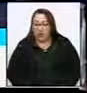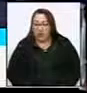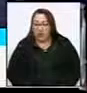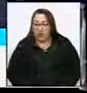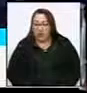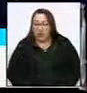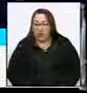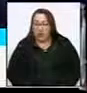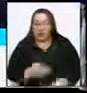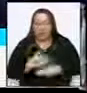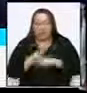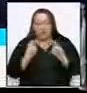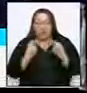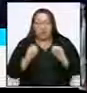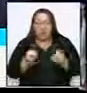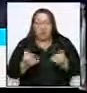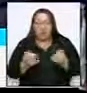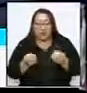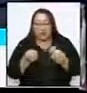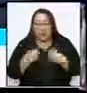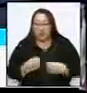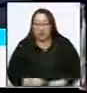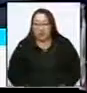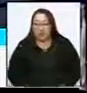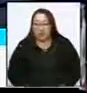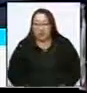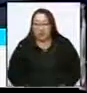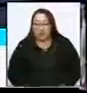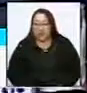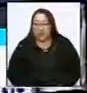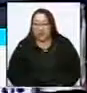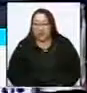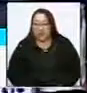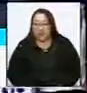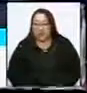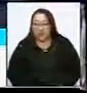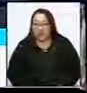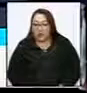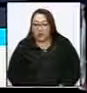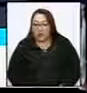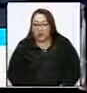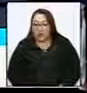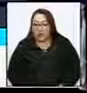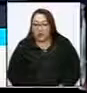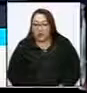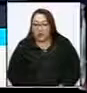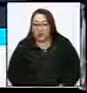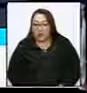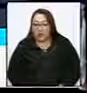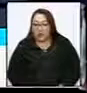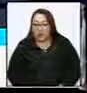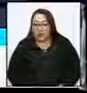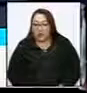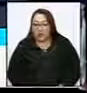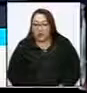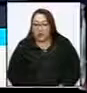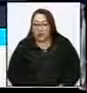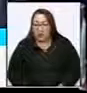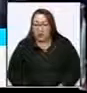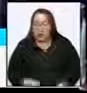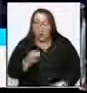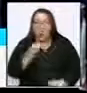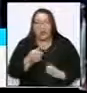convocado en esta oportunidad sobre la propuesta del Ejecutivo, en realidad el